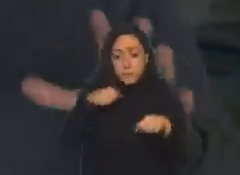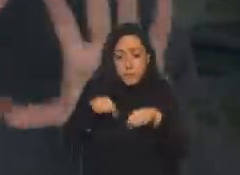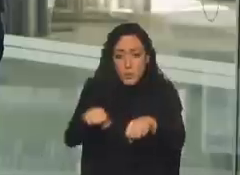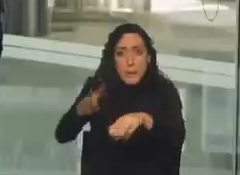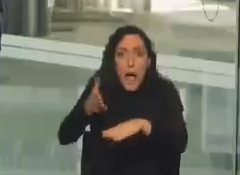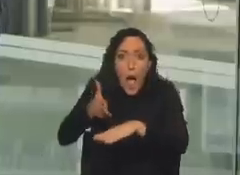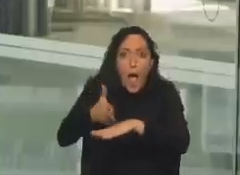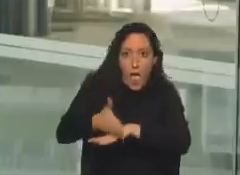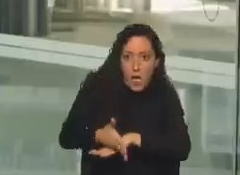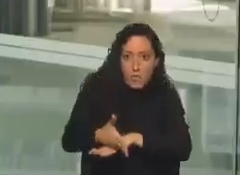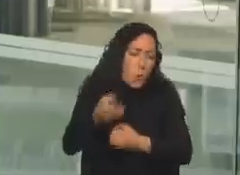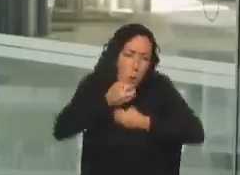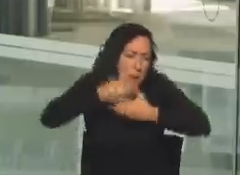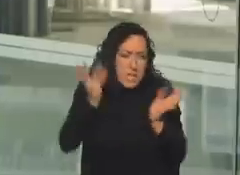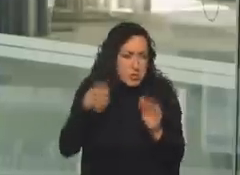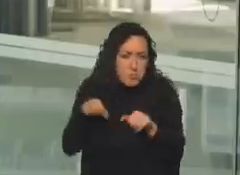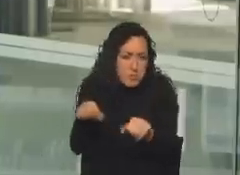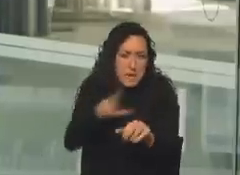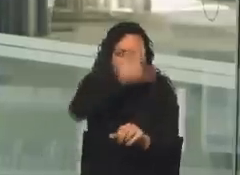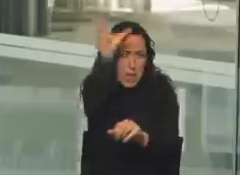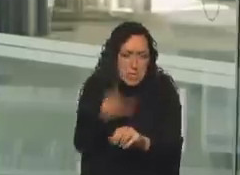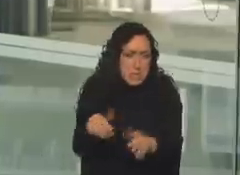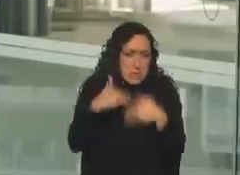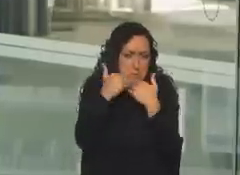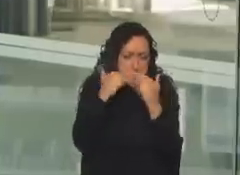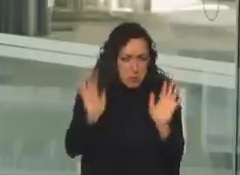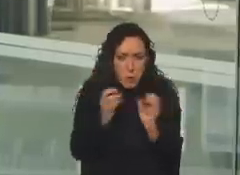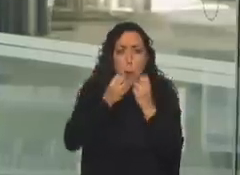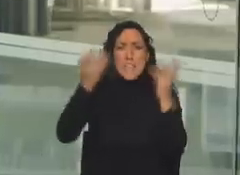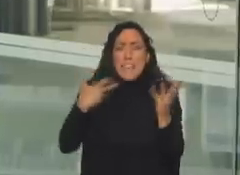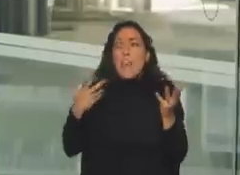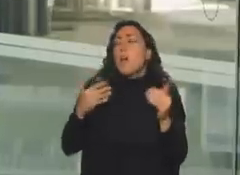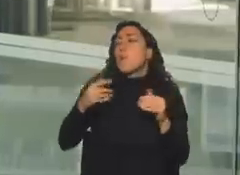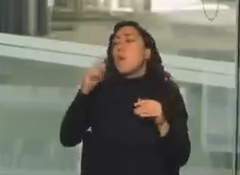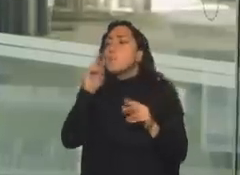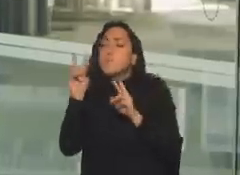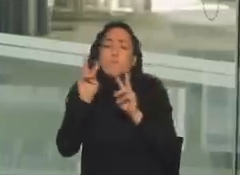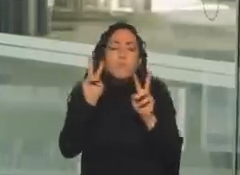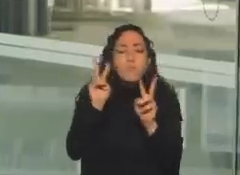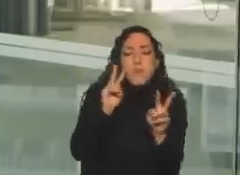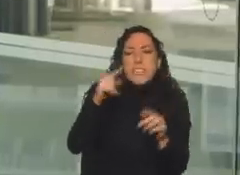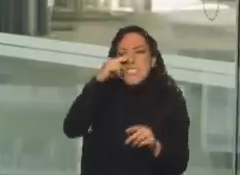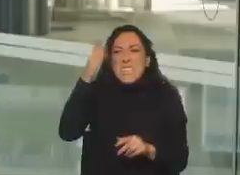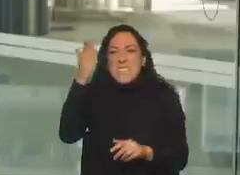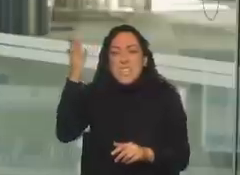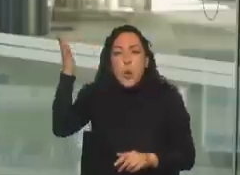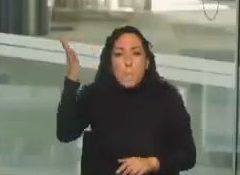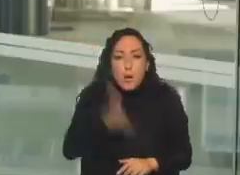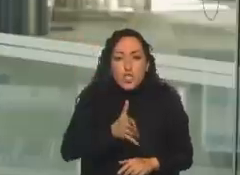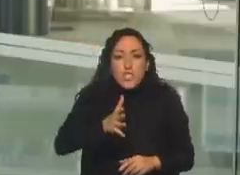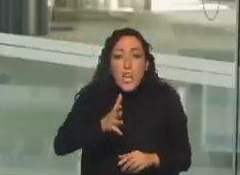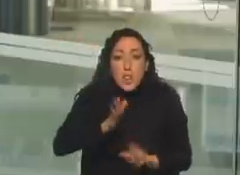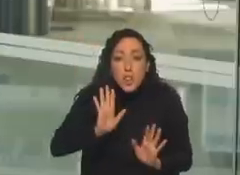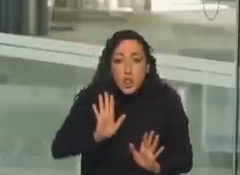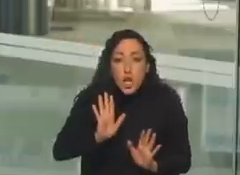supermercado, de cualquier supermercado de la Argentina, sumados, y tenés todas góndolas, el 75% del total de lo que